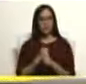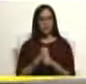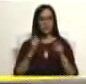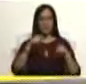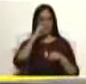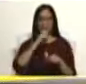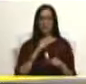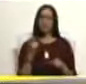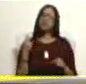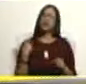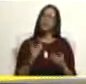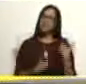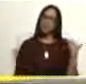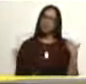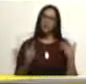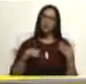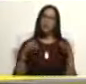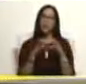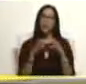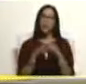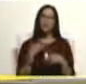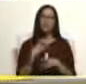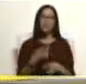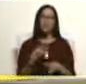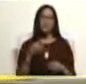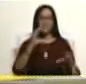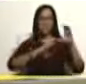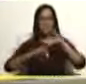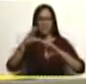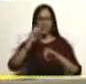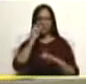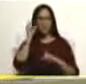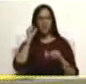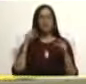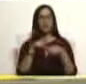presidente, y tenemos un grupo interesante de científicas y científicos en estos espacios dedicados a ello.